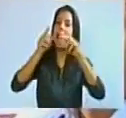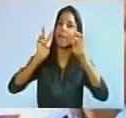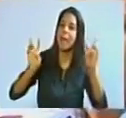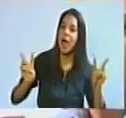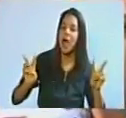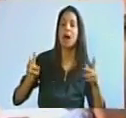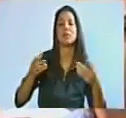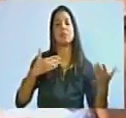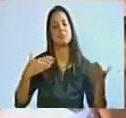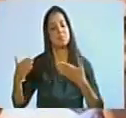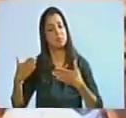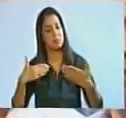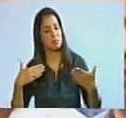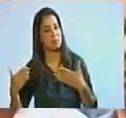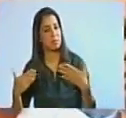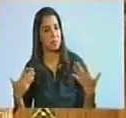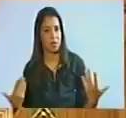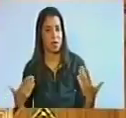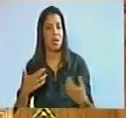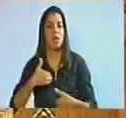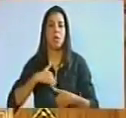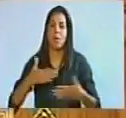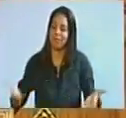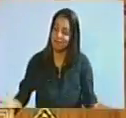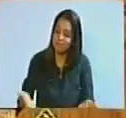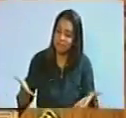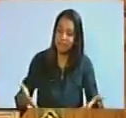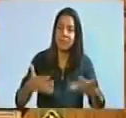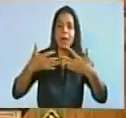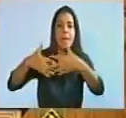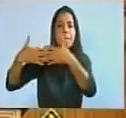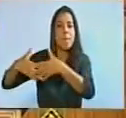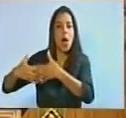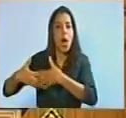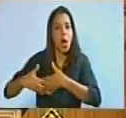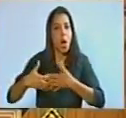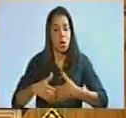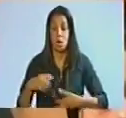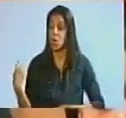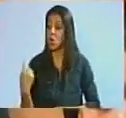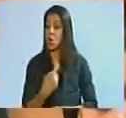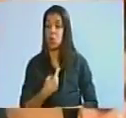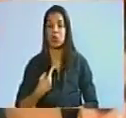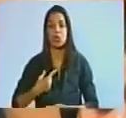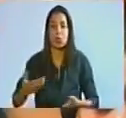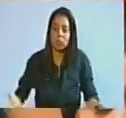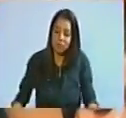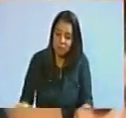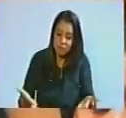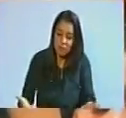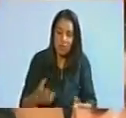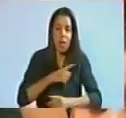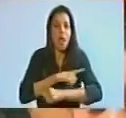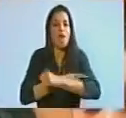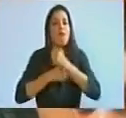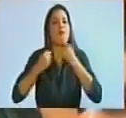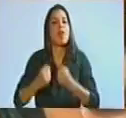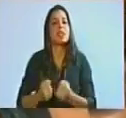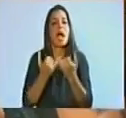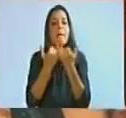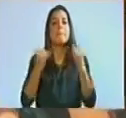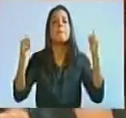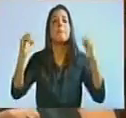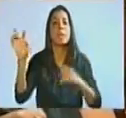la paz, donde se va a estimular la producción, donde nosotros vamos a fortalecer la soberanía y sobre